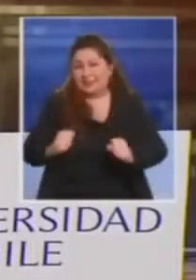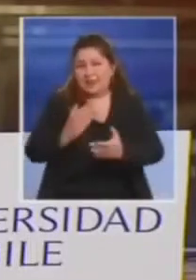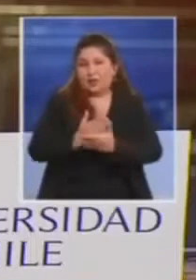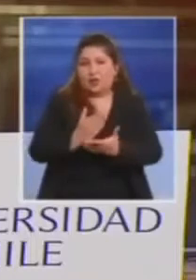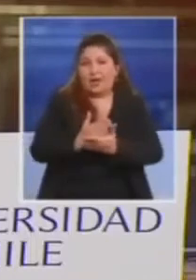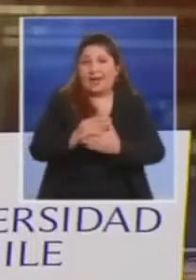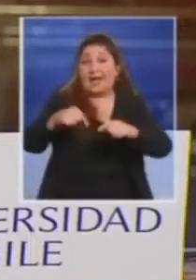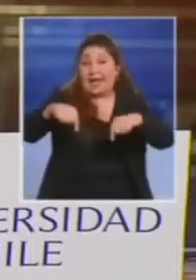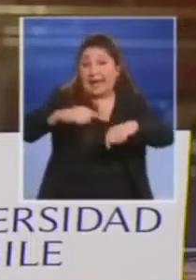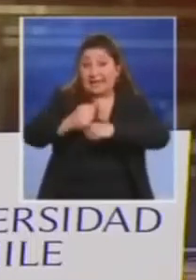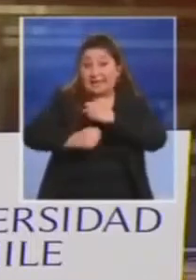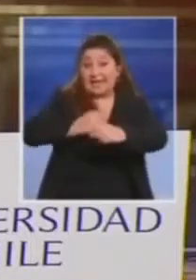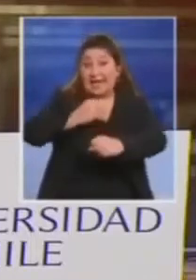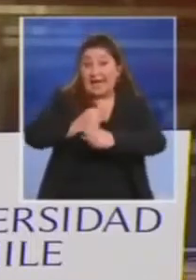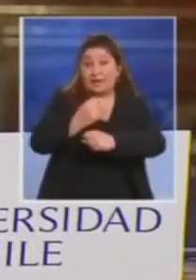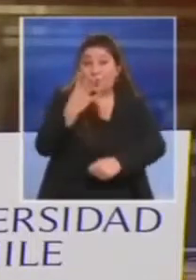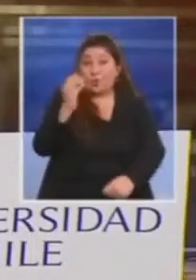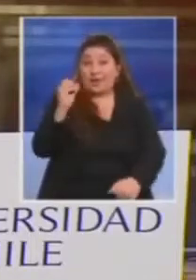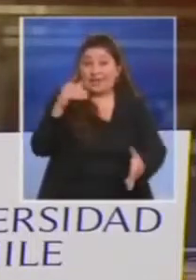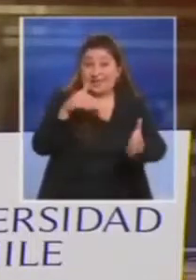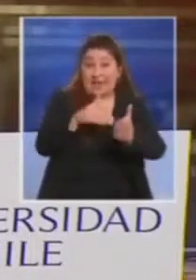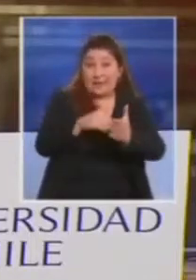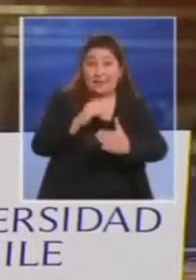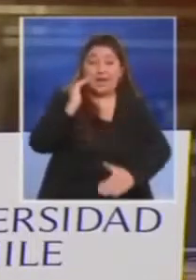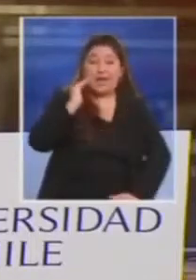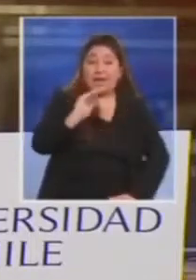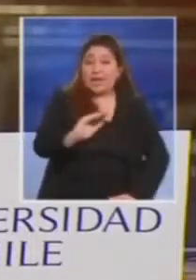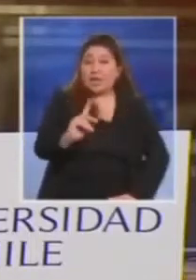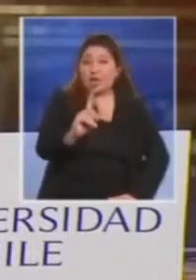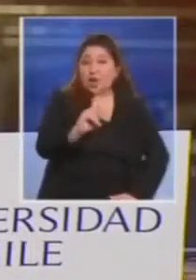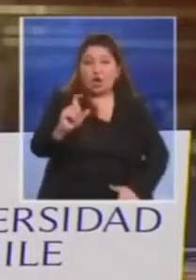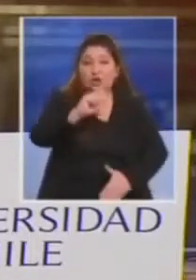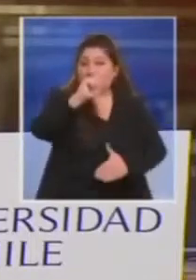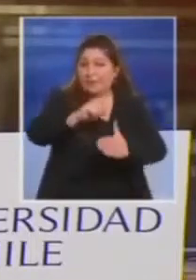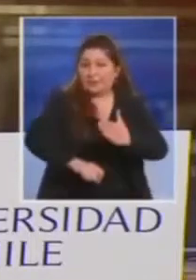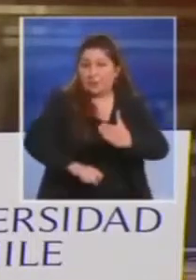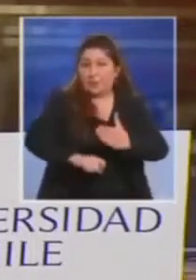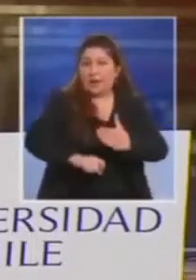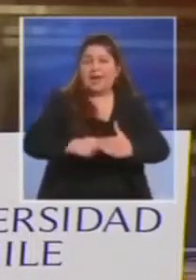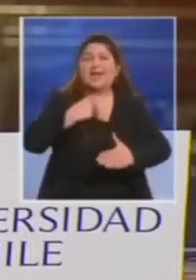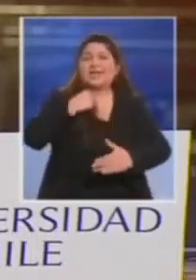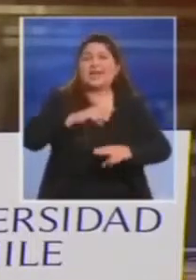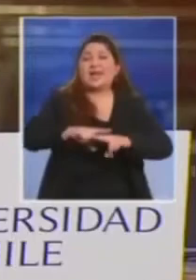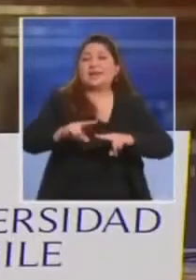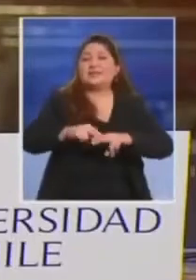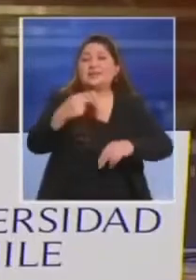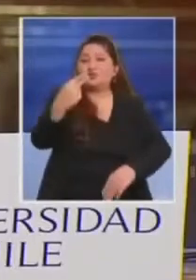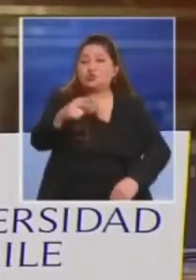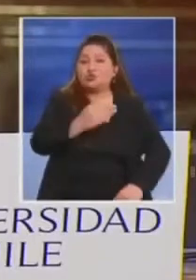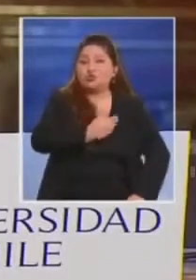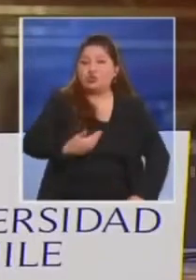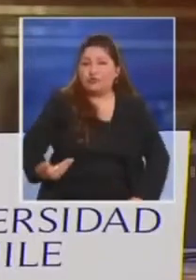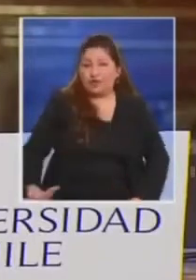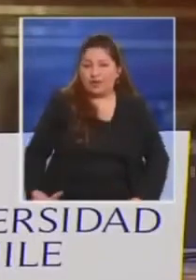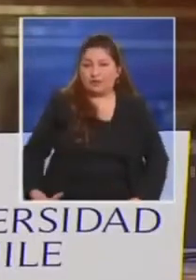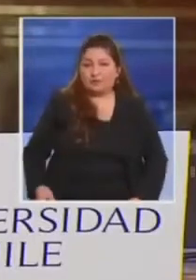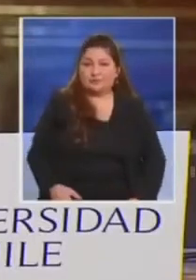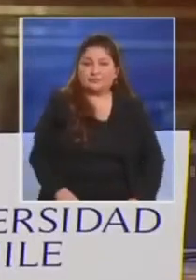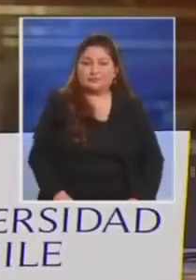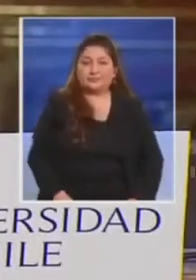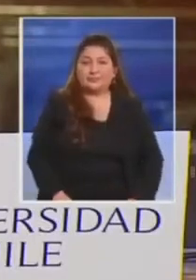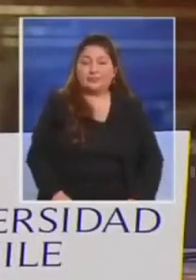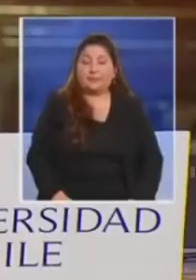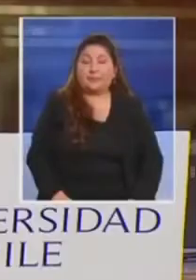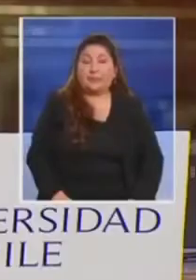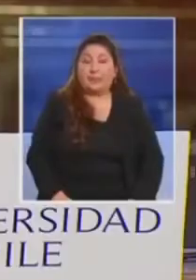se matricularon 40.000 niños. ¿Qué va a hacer si asume el gobierno con esa situación? Bueno, lo primero es,